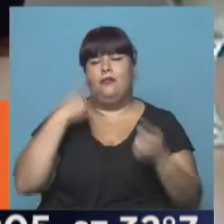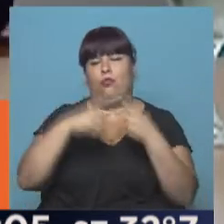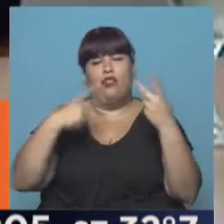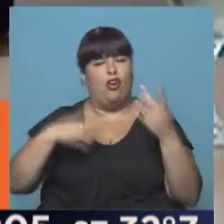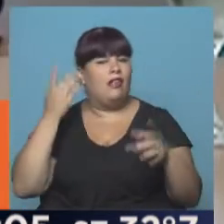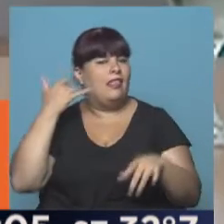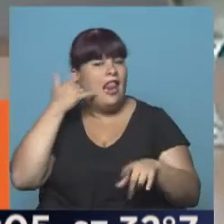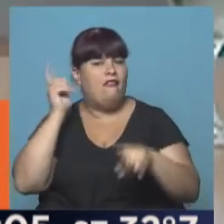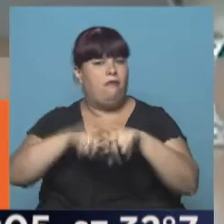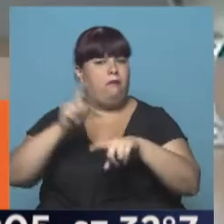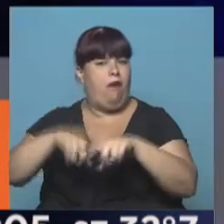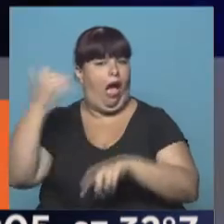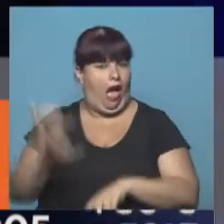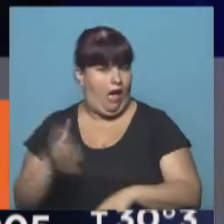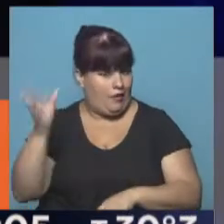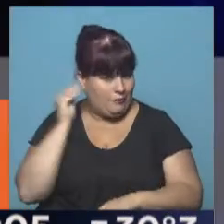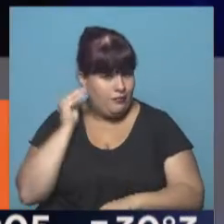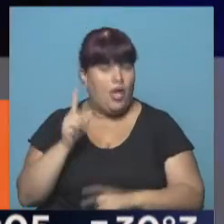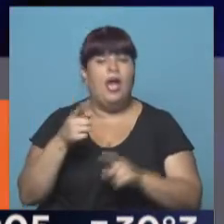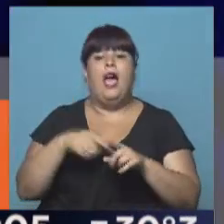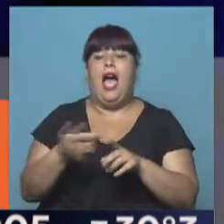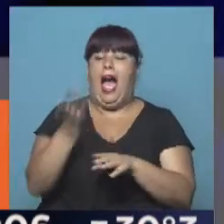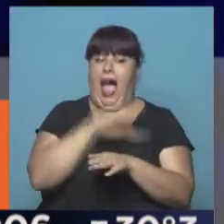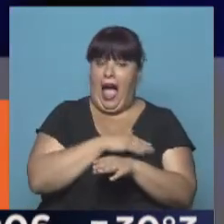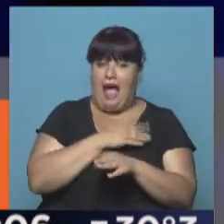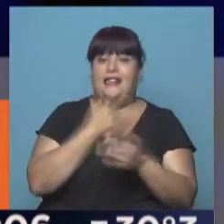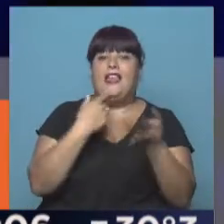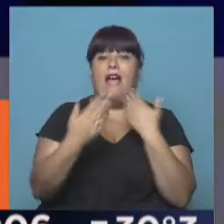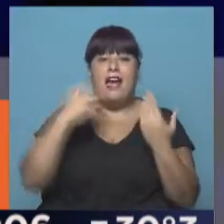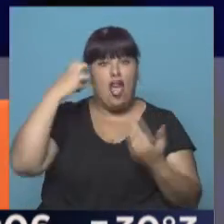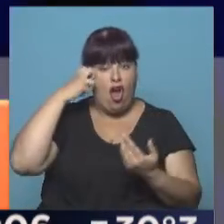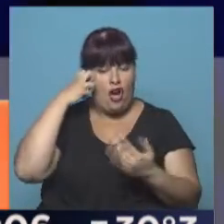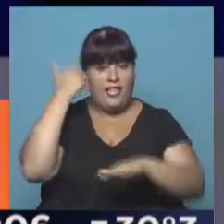escuchas telefónicas. Un día antes de ser interpelado en el Congreso de la